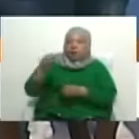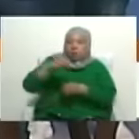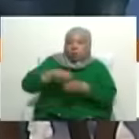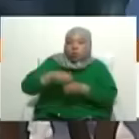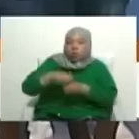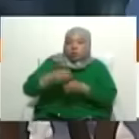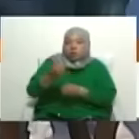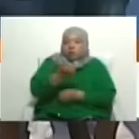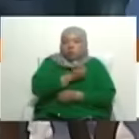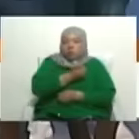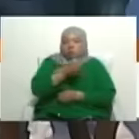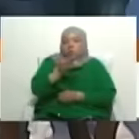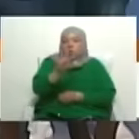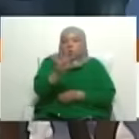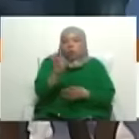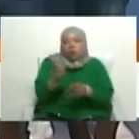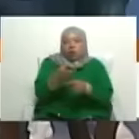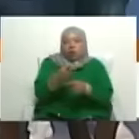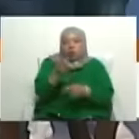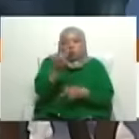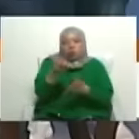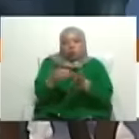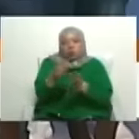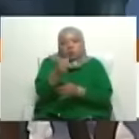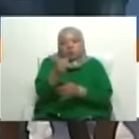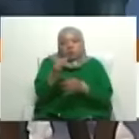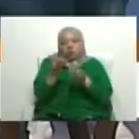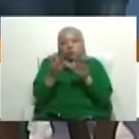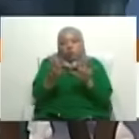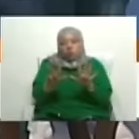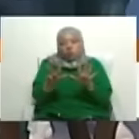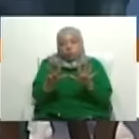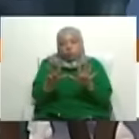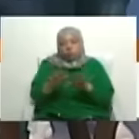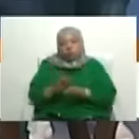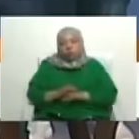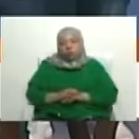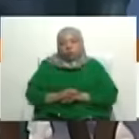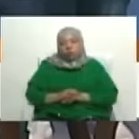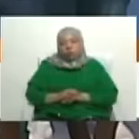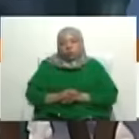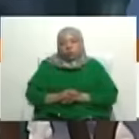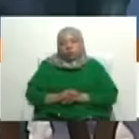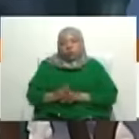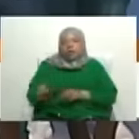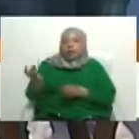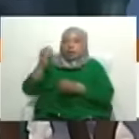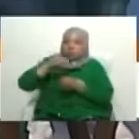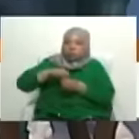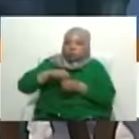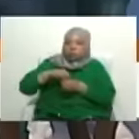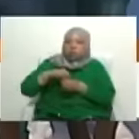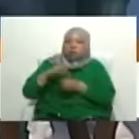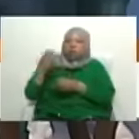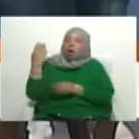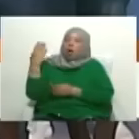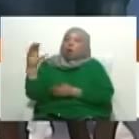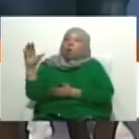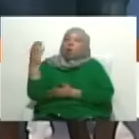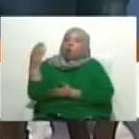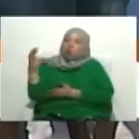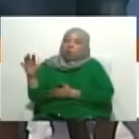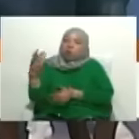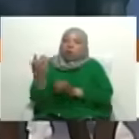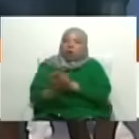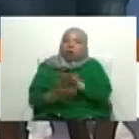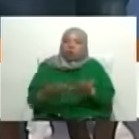frustración del 4 de agosto del 2018, que incluyó las incursiones desde Colombia